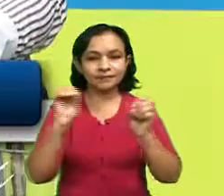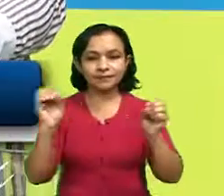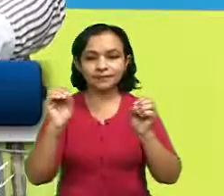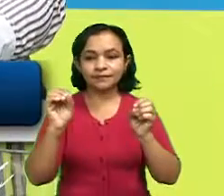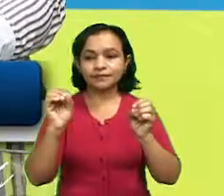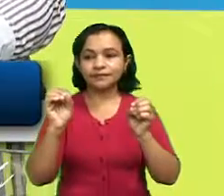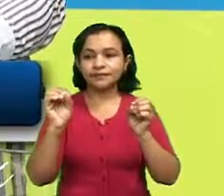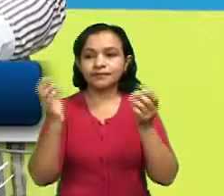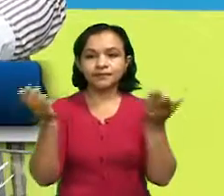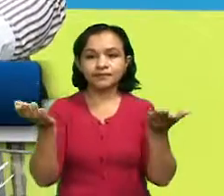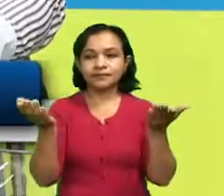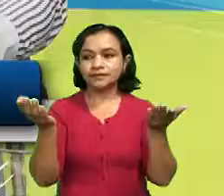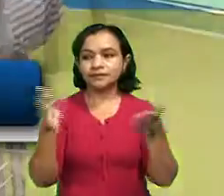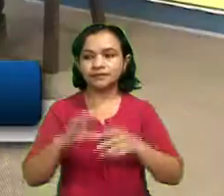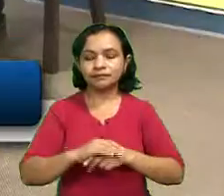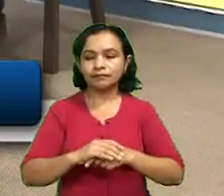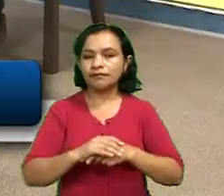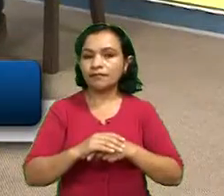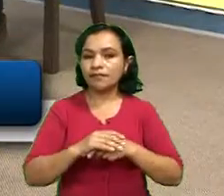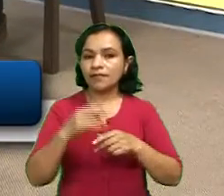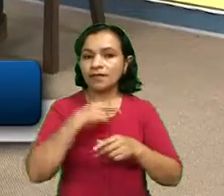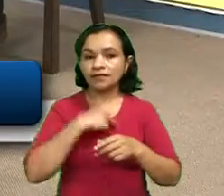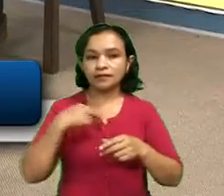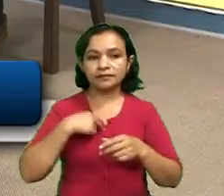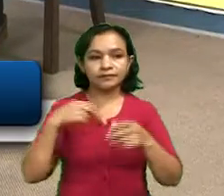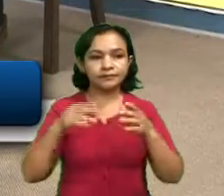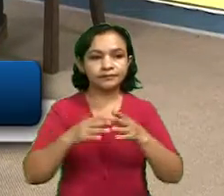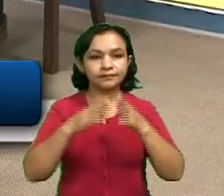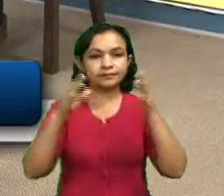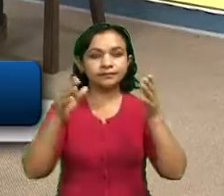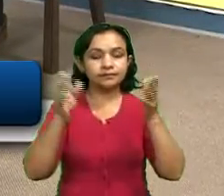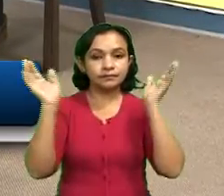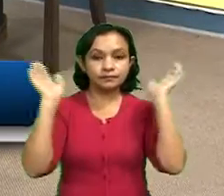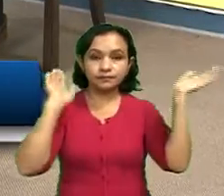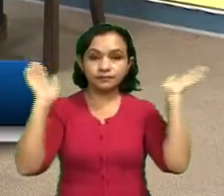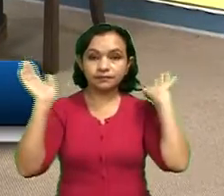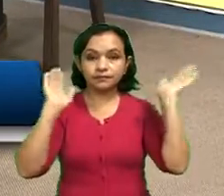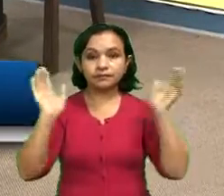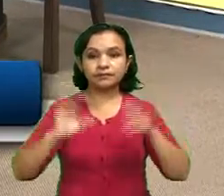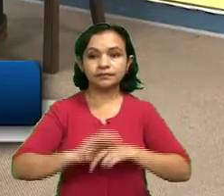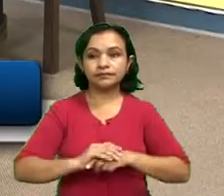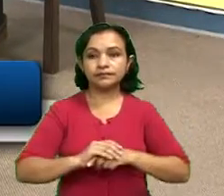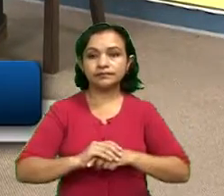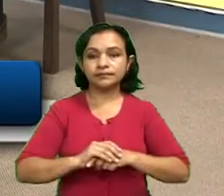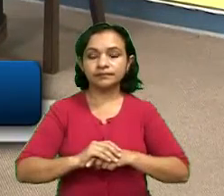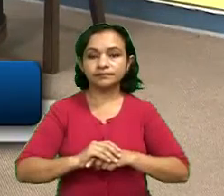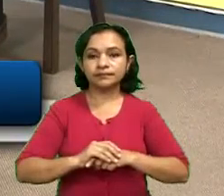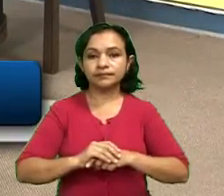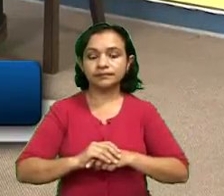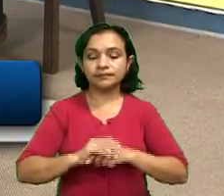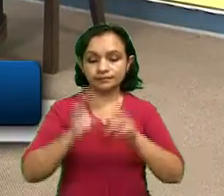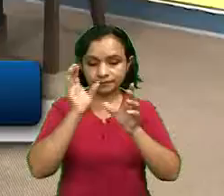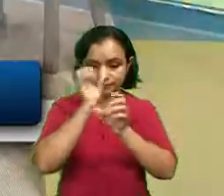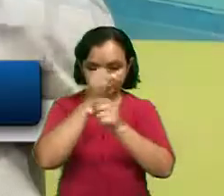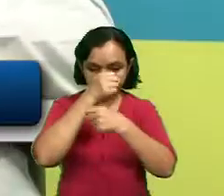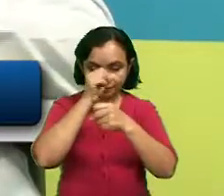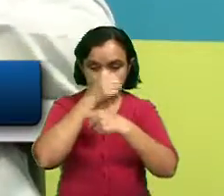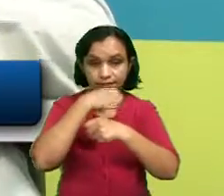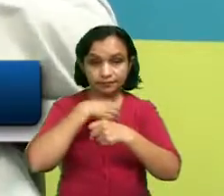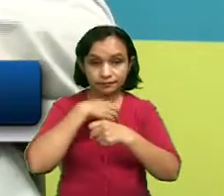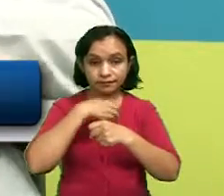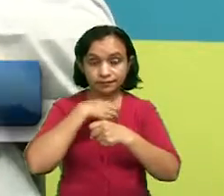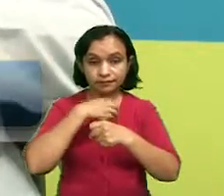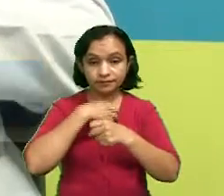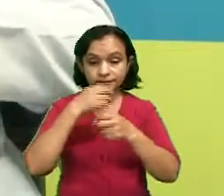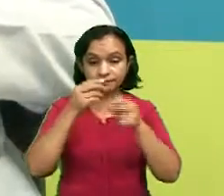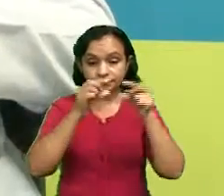muy así, pues, sino precisamente por la grandeza de los mercados? Claro. Bueno, digamos, los laboratorios, como ellos trabajan con